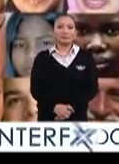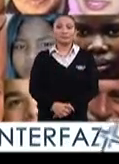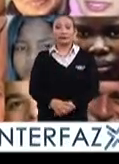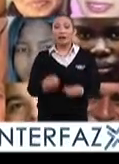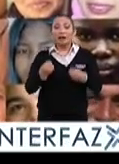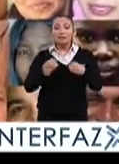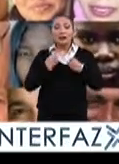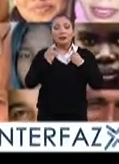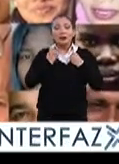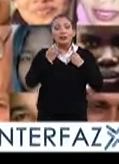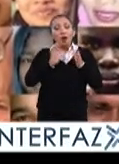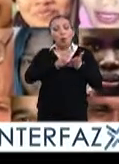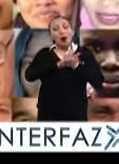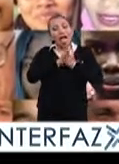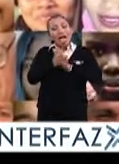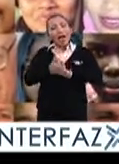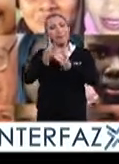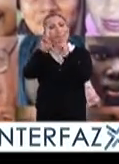Vivir la cultura de paz.